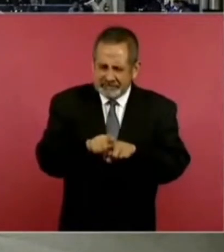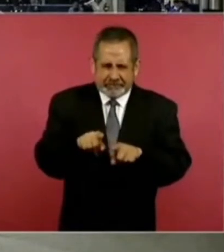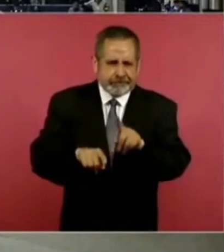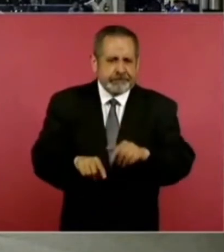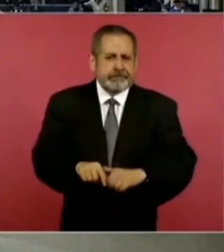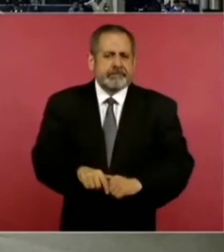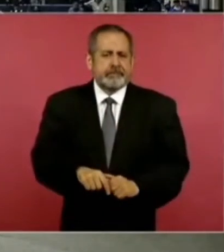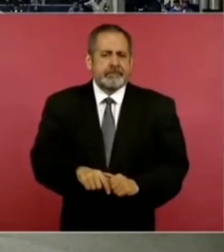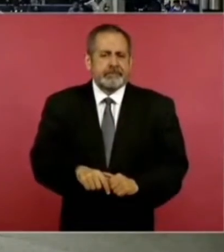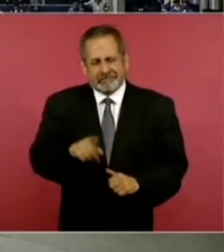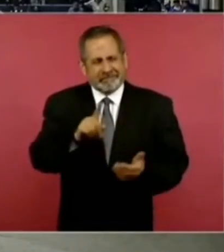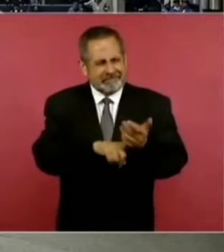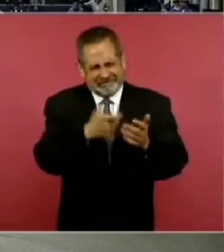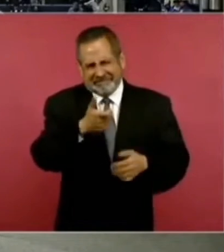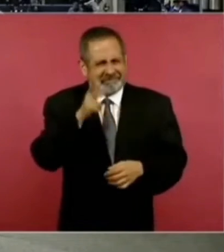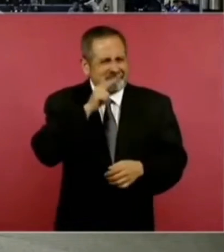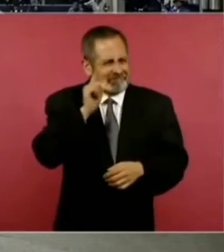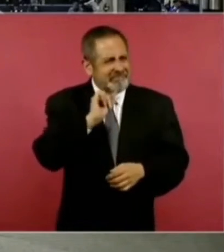me